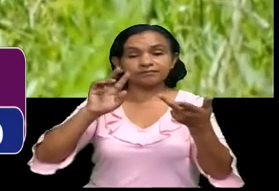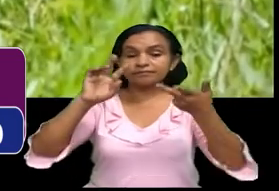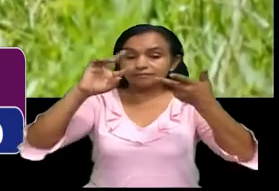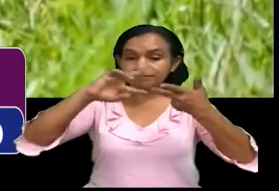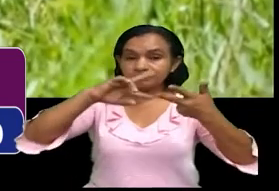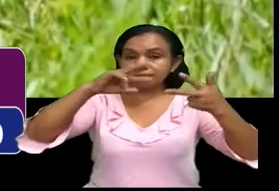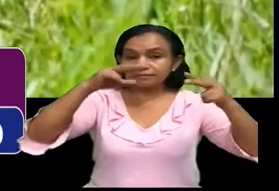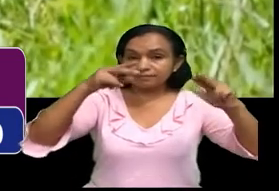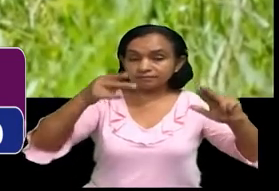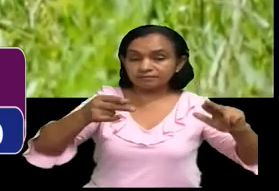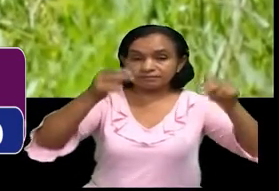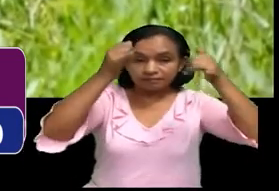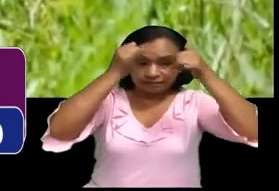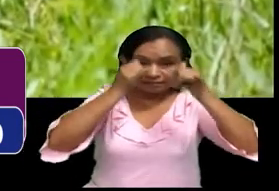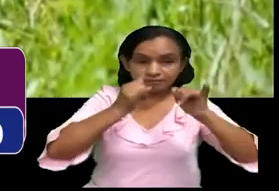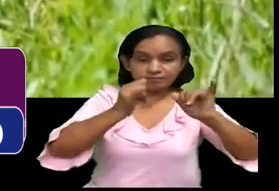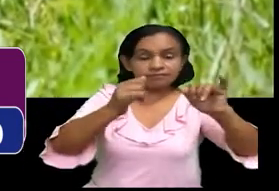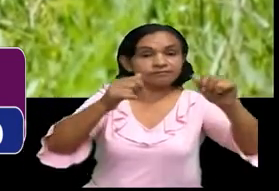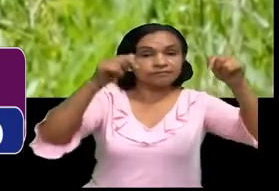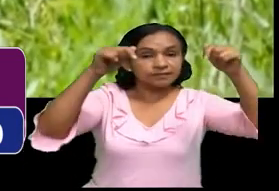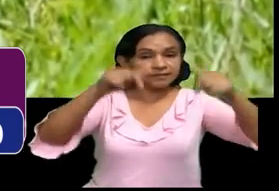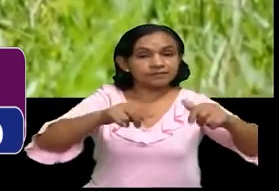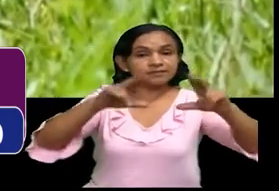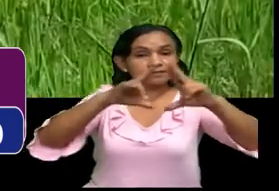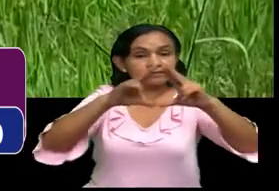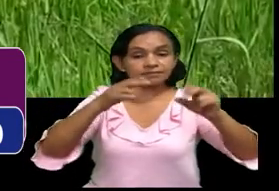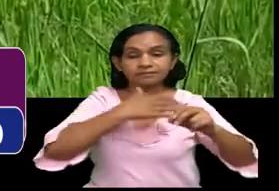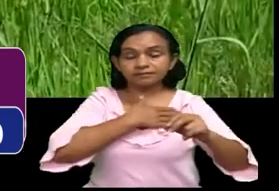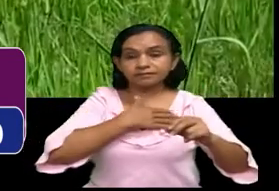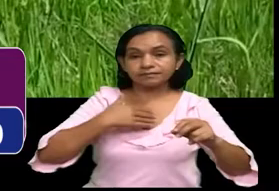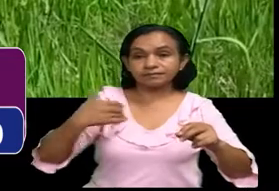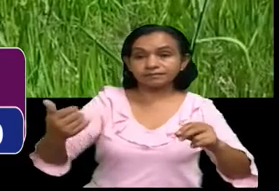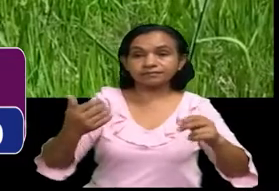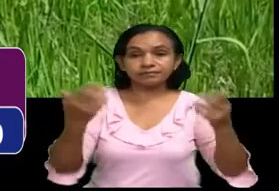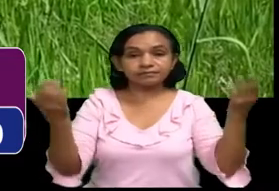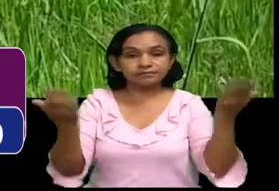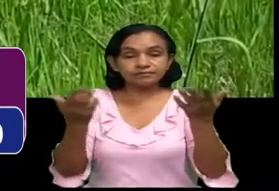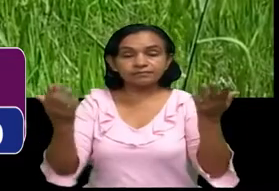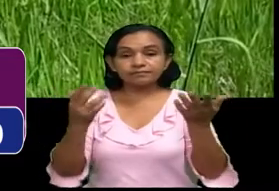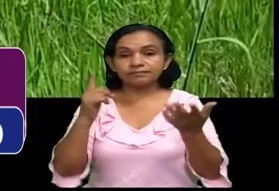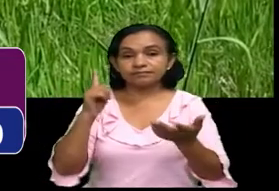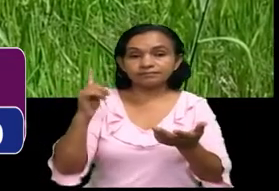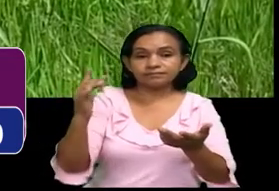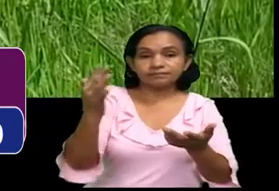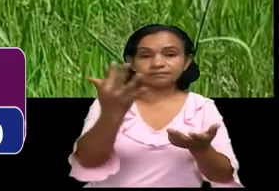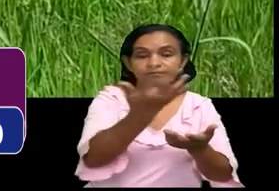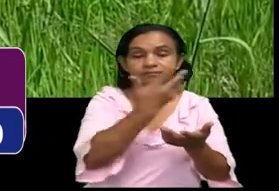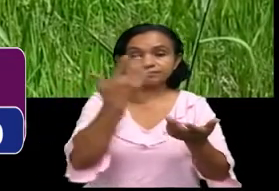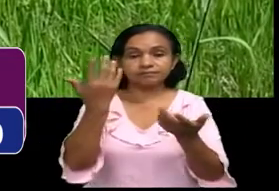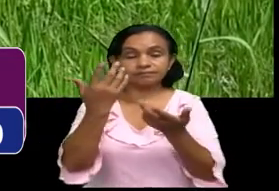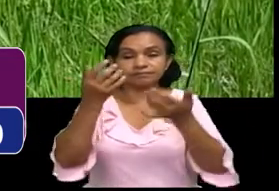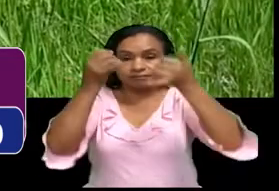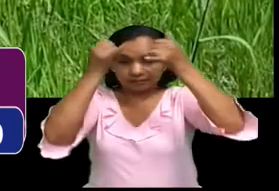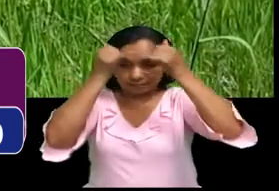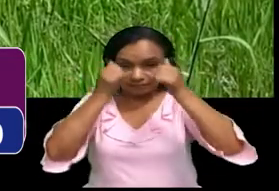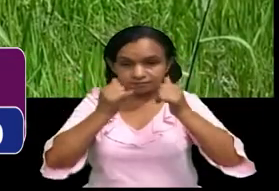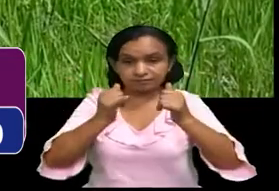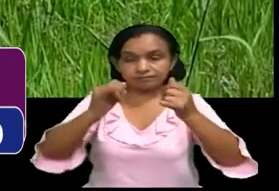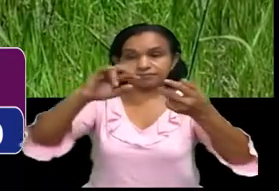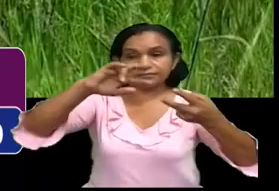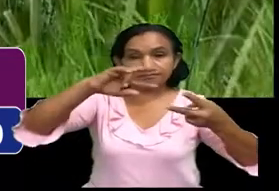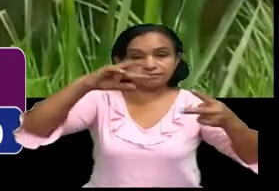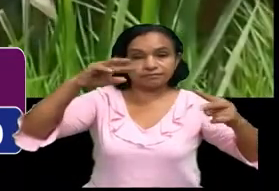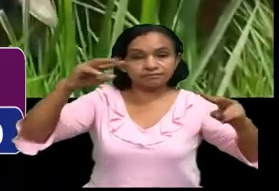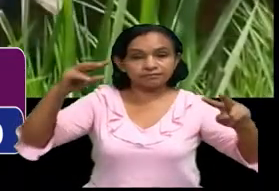que en este momento tenemos. Y sin duda alguna mejor aprovechamiento para todo el rendimiento del hato ganadero a nivel nacional, pues porque